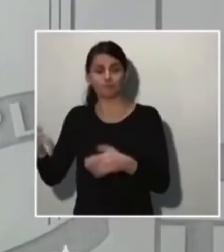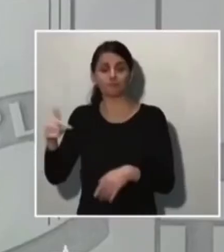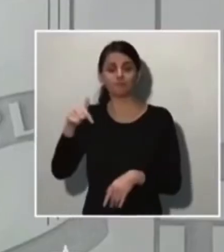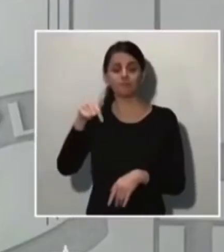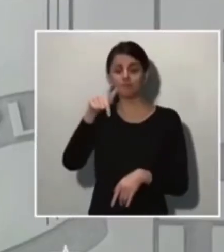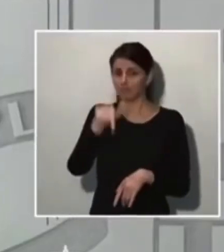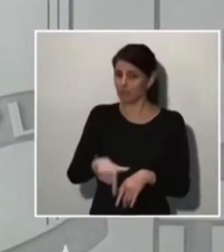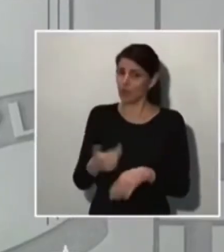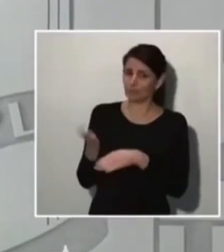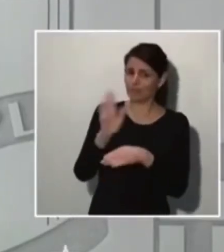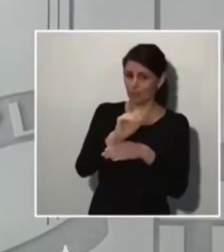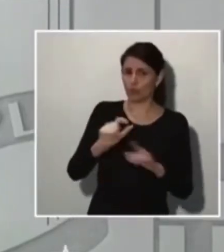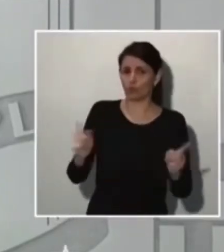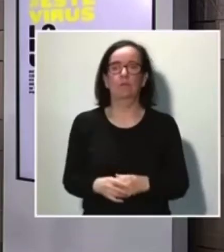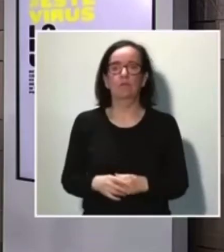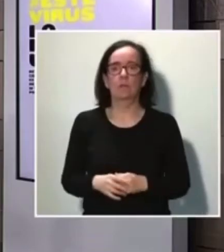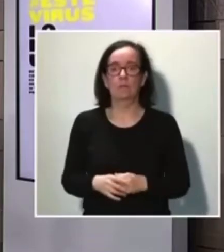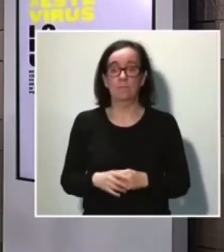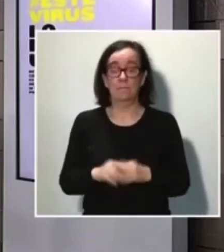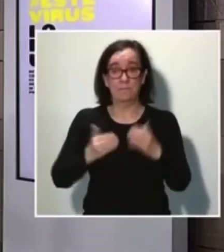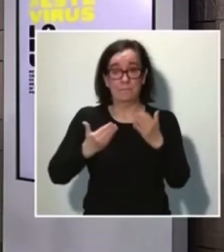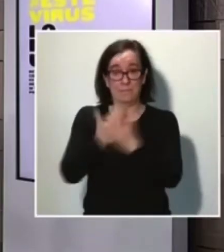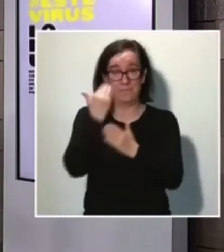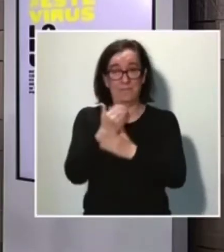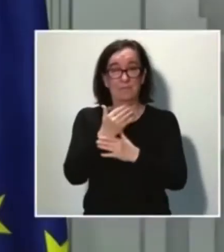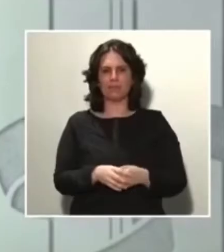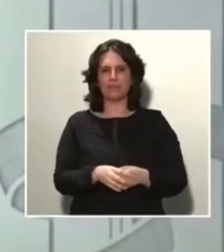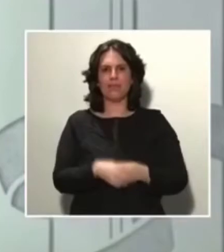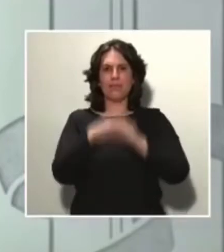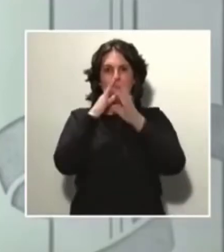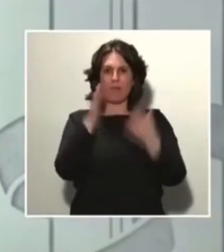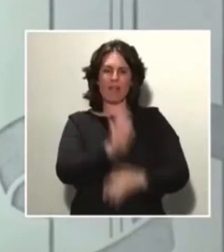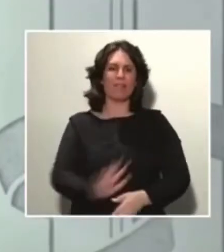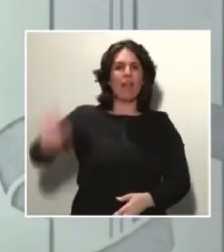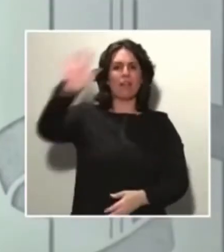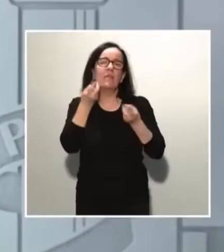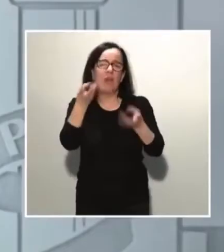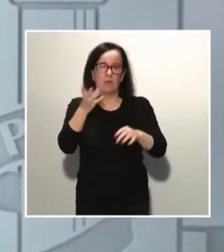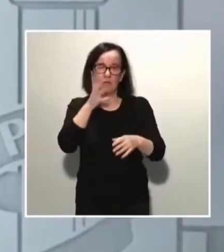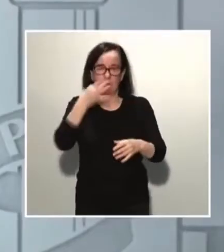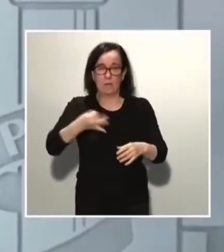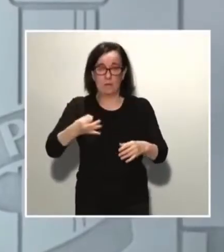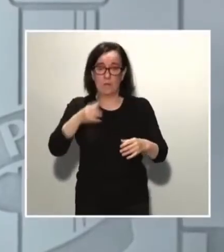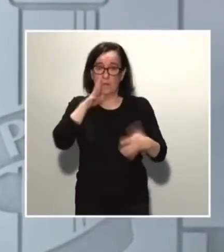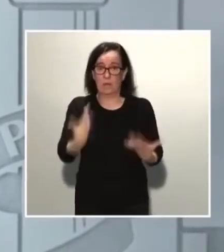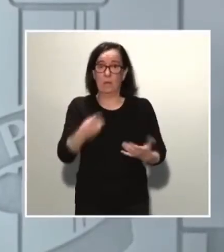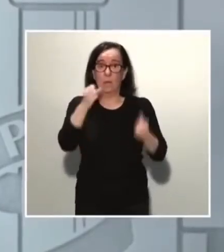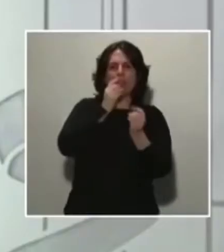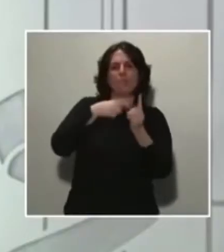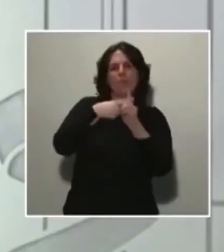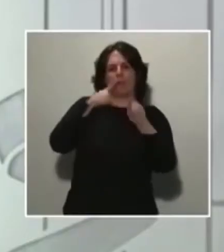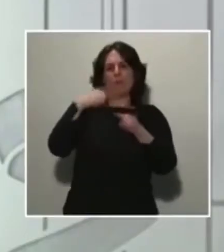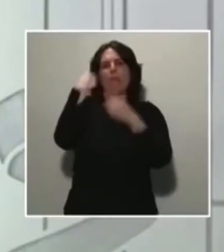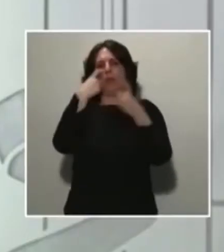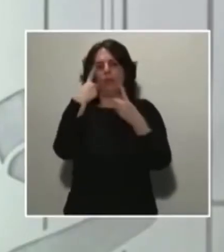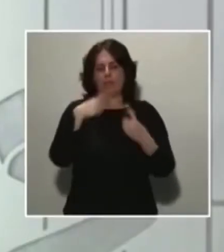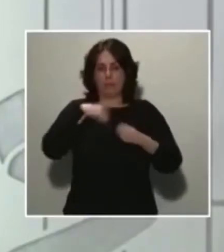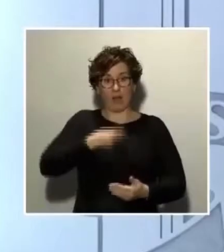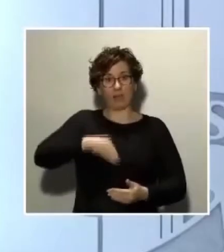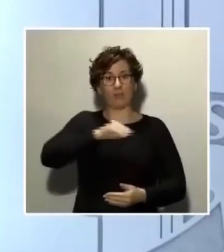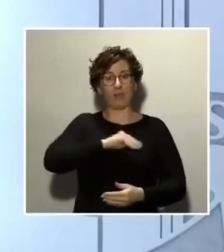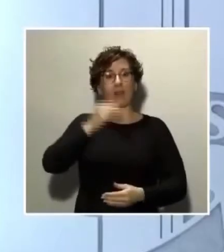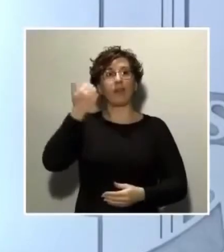11.178, 13.716, 17.147, 19.980, 28.572, 33.080,